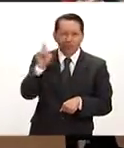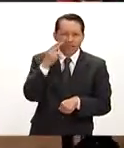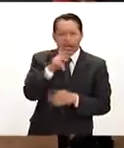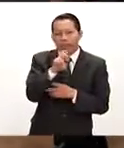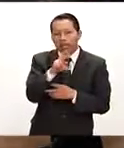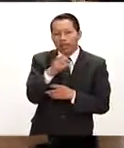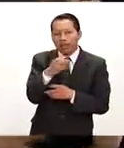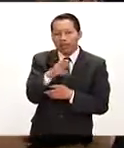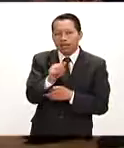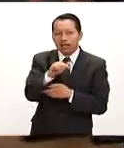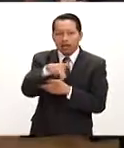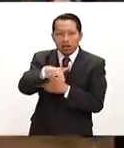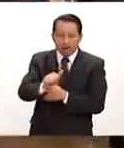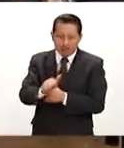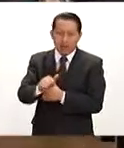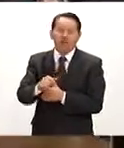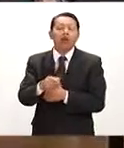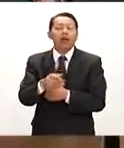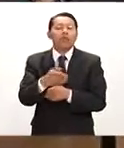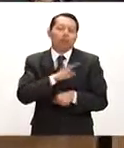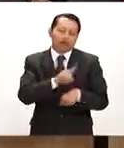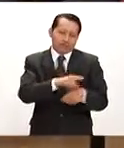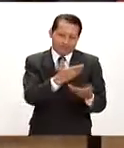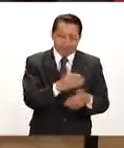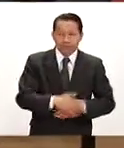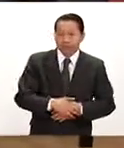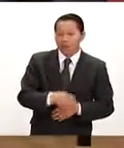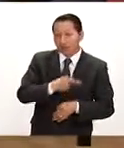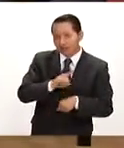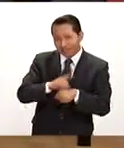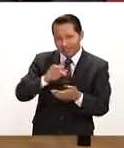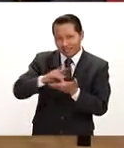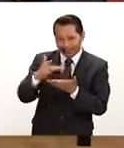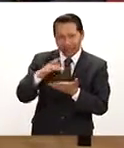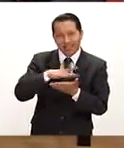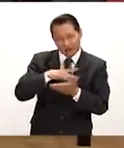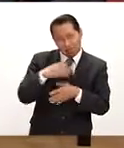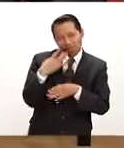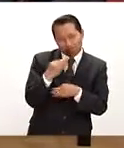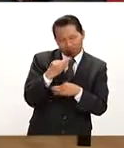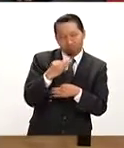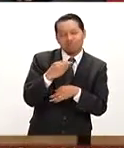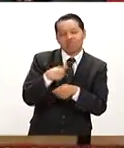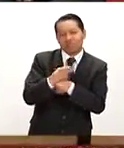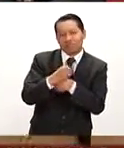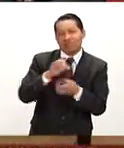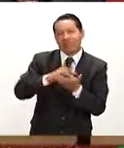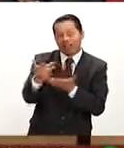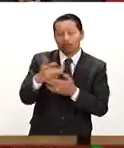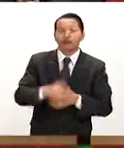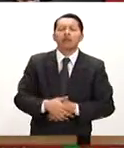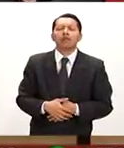Panamericana. Doctor, qué gusto que esté aquí. Muchas Muy buenos gracias, días. Gracias por la invitación. Gracias, Un placer Omar. Saludarlo, bienvenido. Un placer estar aquí. Doctor, y que nos